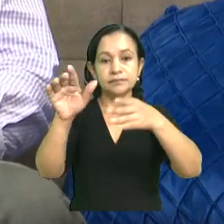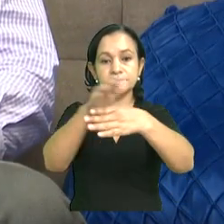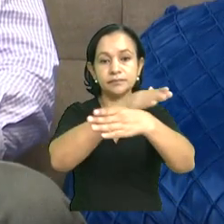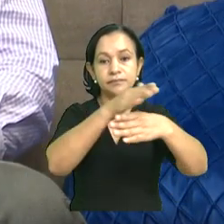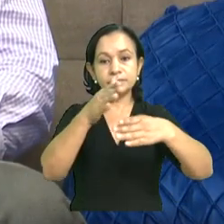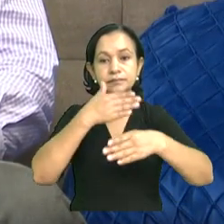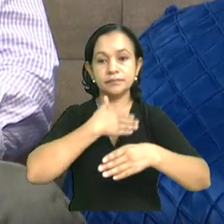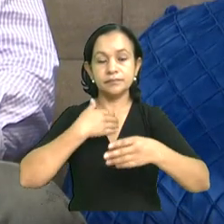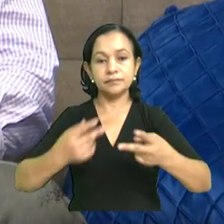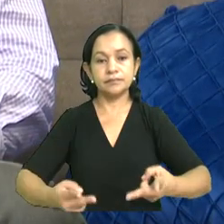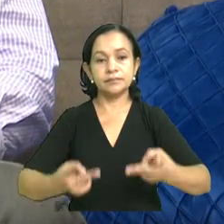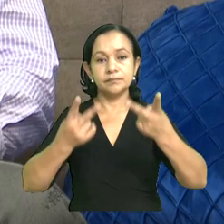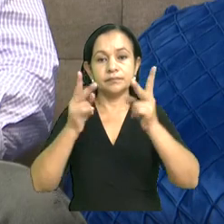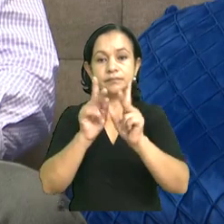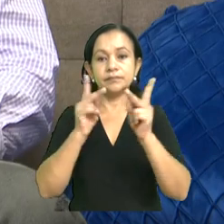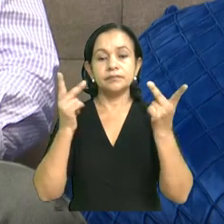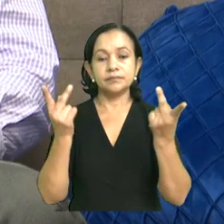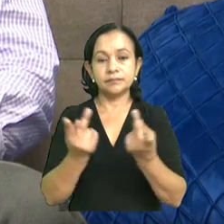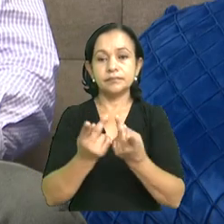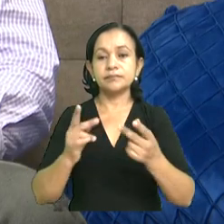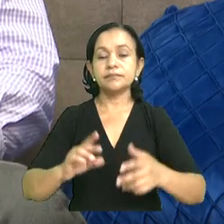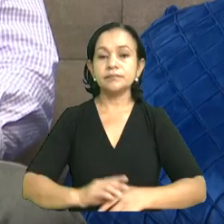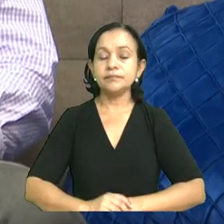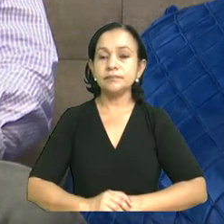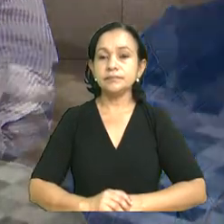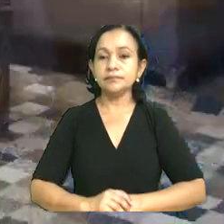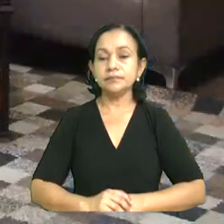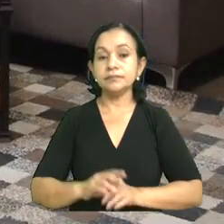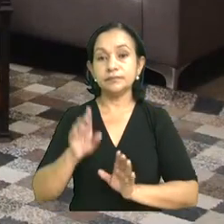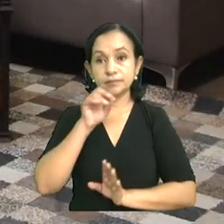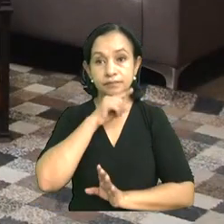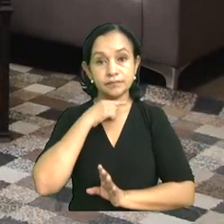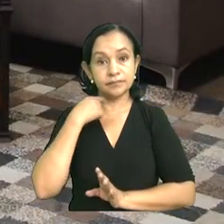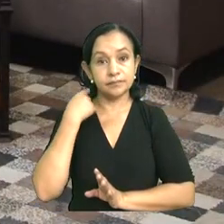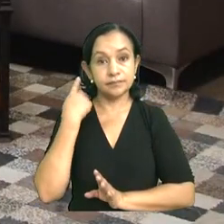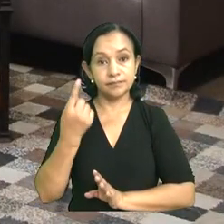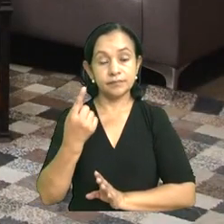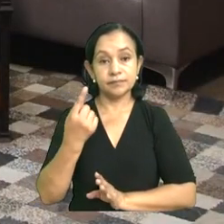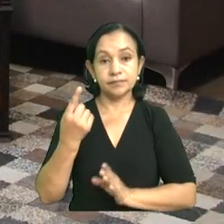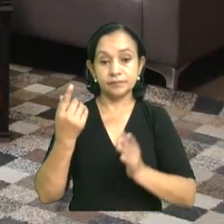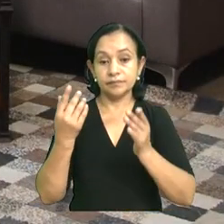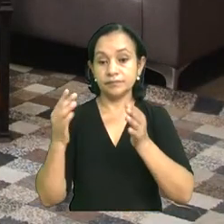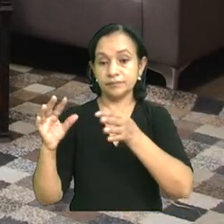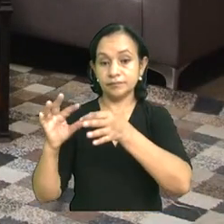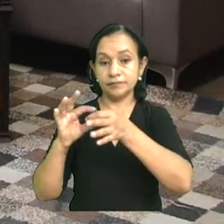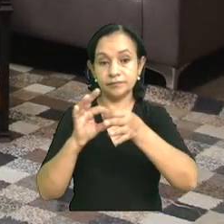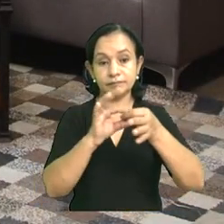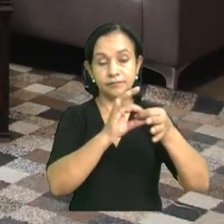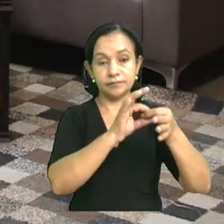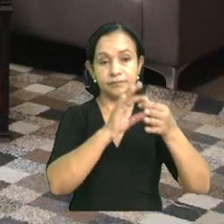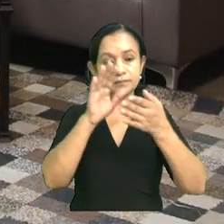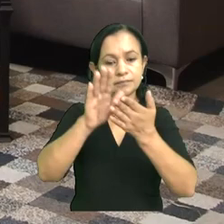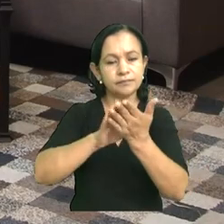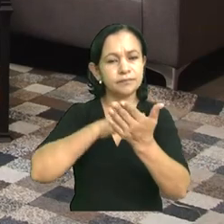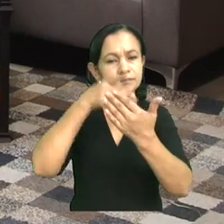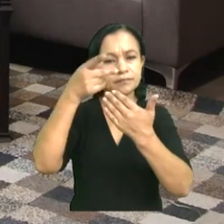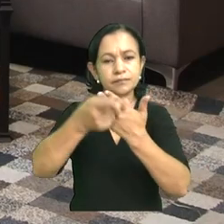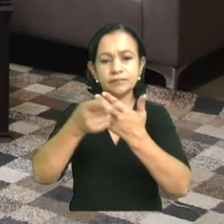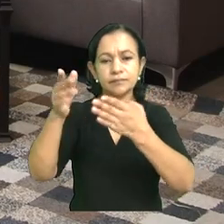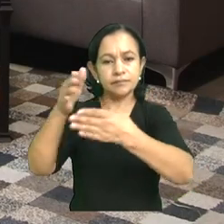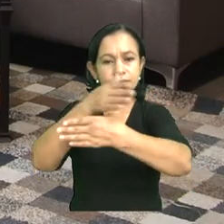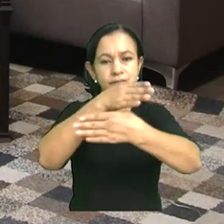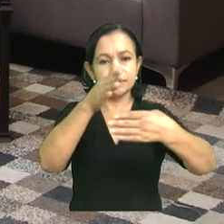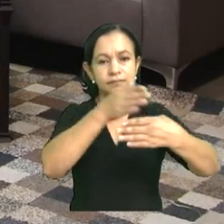calidad de vida de nuestro pueblo? Sí, realmente en paralelo tenemos muchos otros programas que